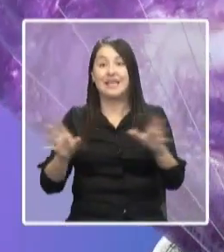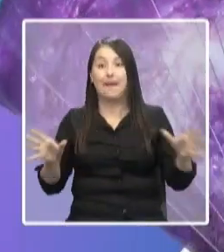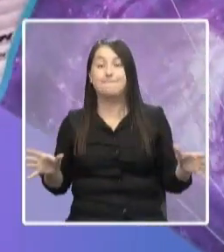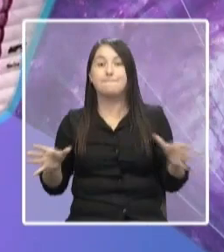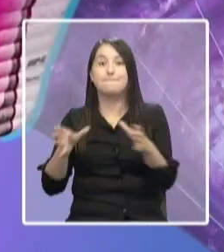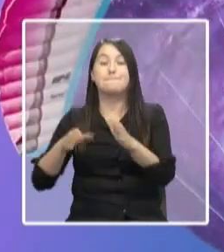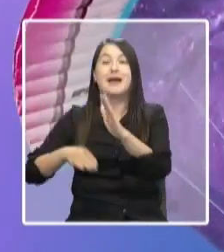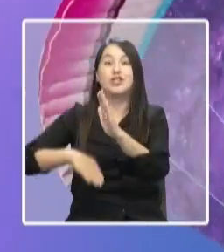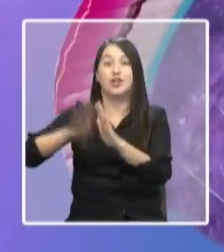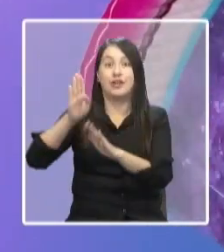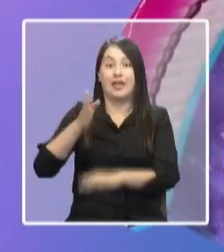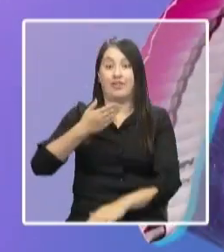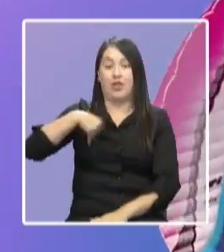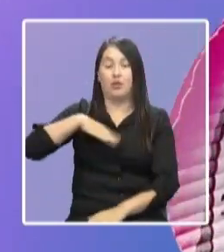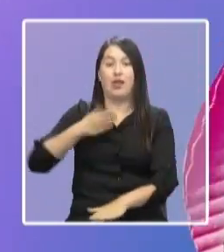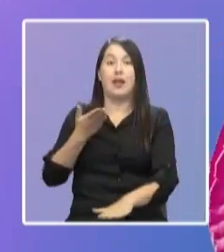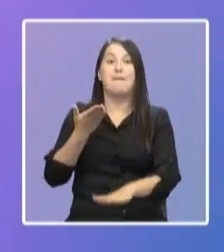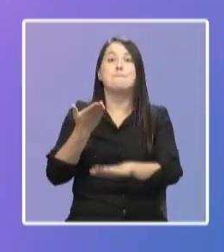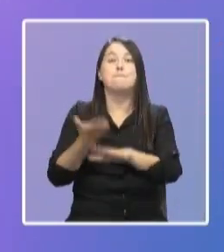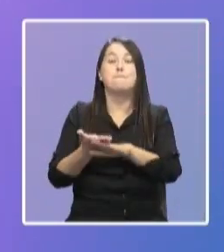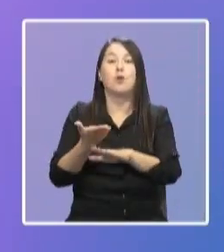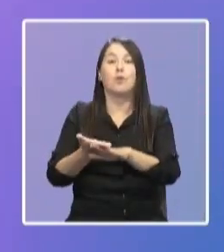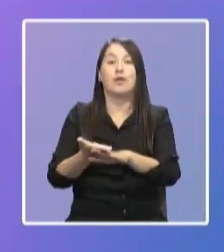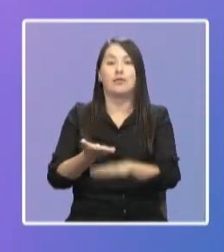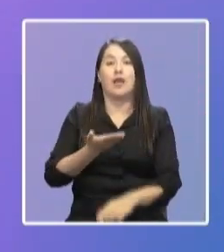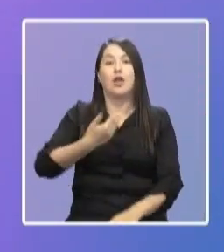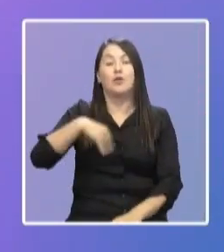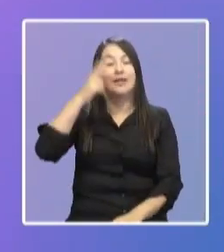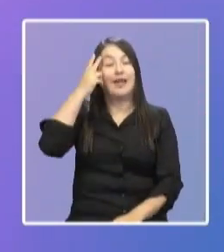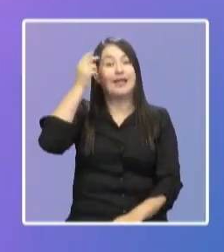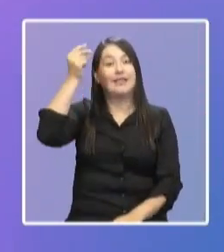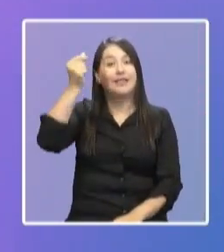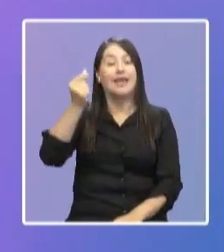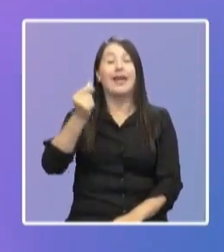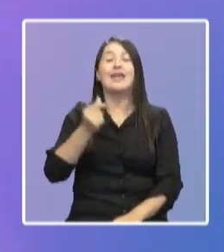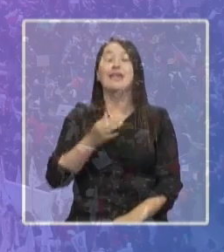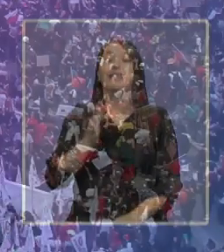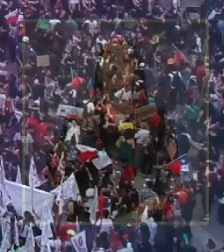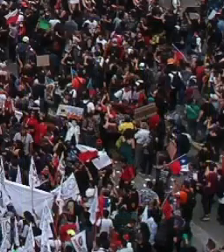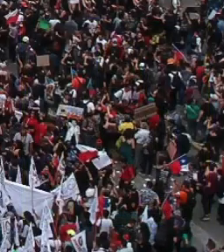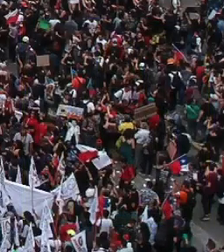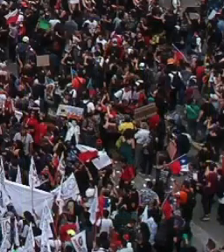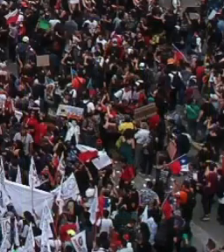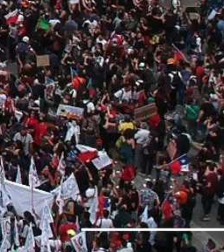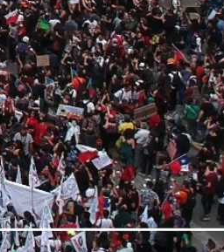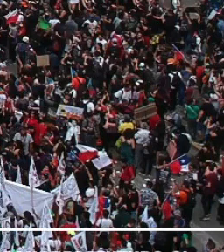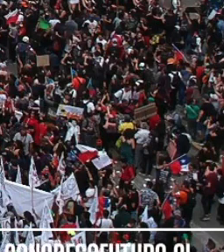torno a nuestras propuestas, nuestras ideas y el futuro. Muchas gracias.